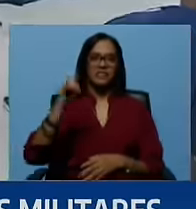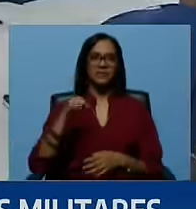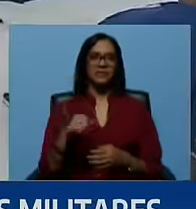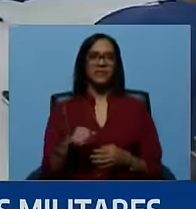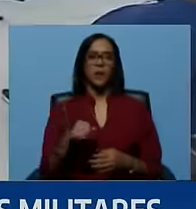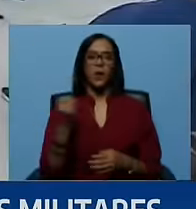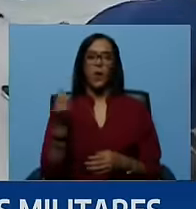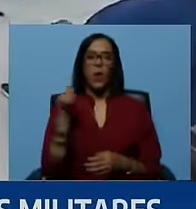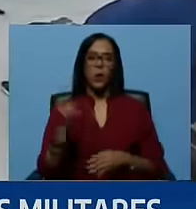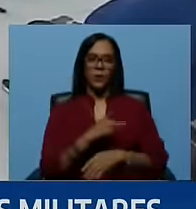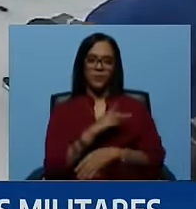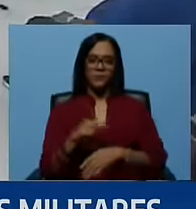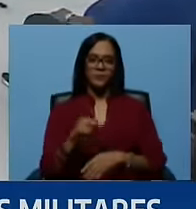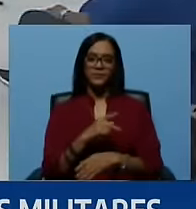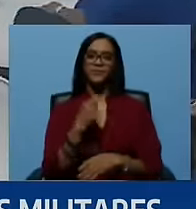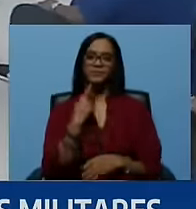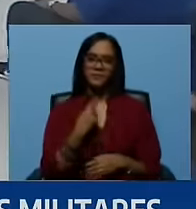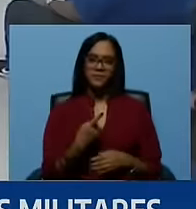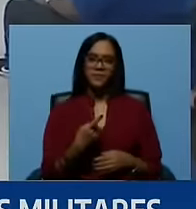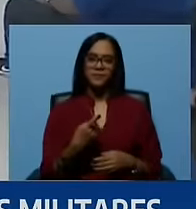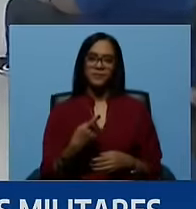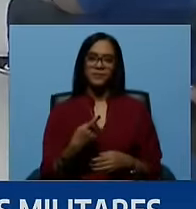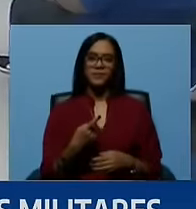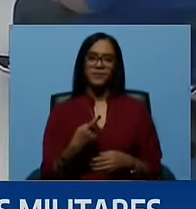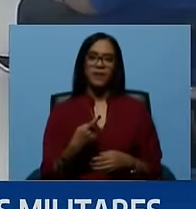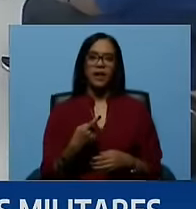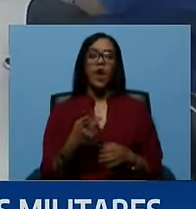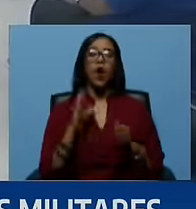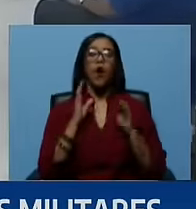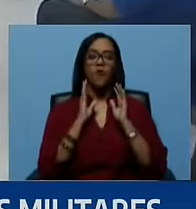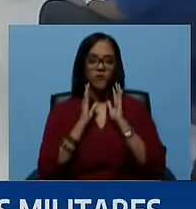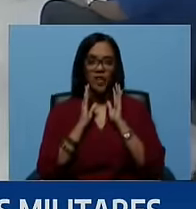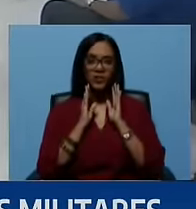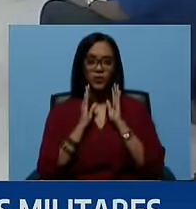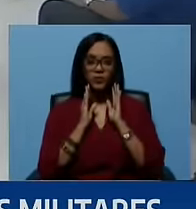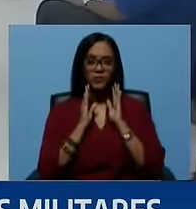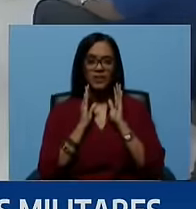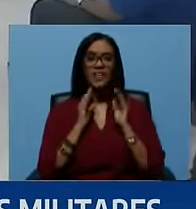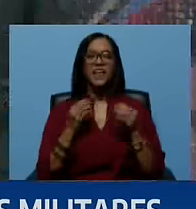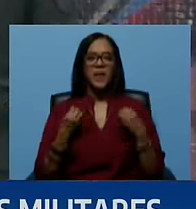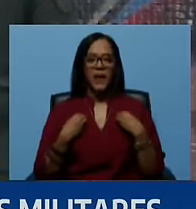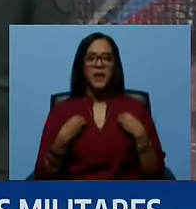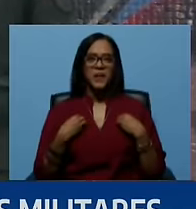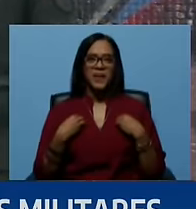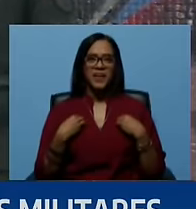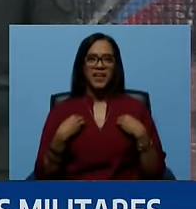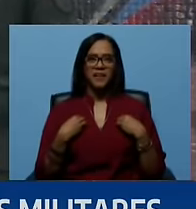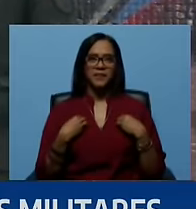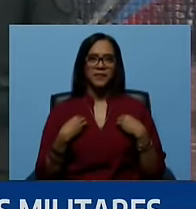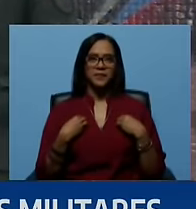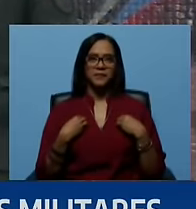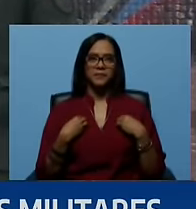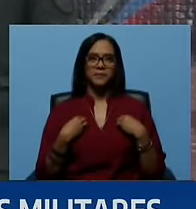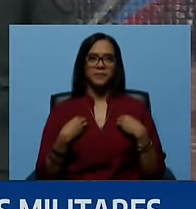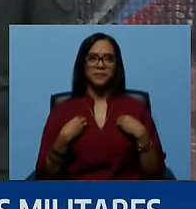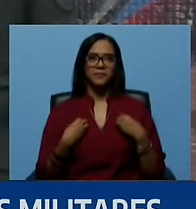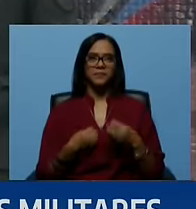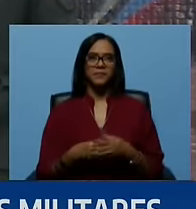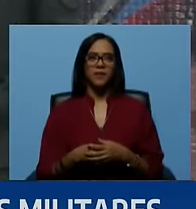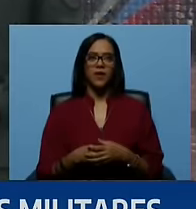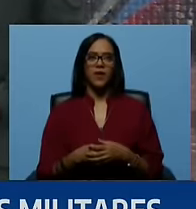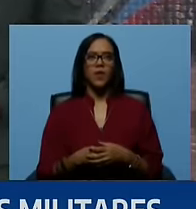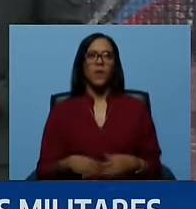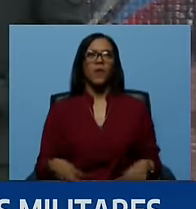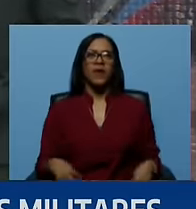Pablo Neruda habría que decir Confieso que he vivido una